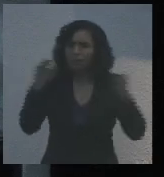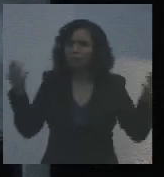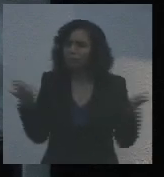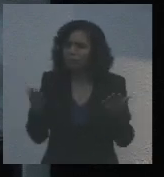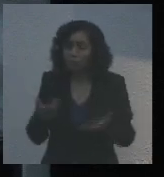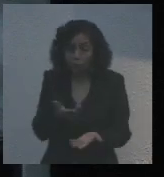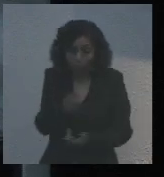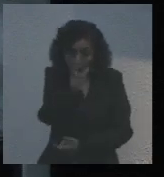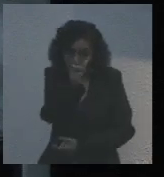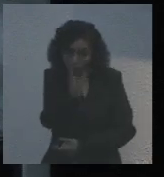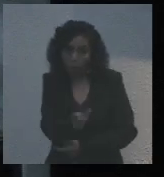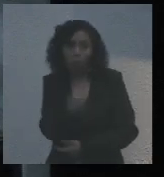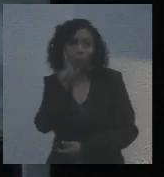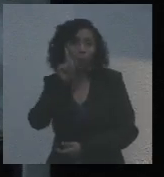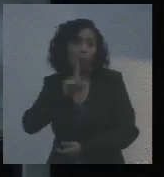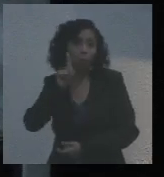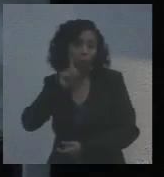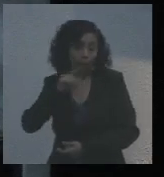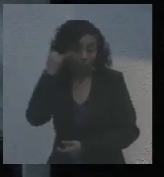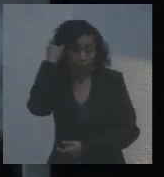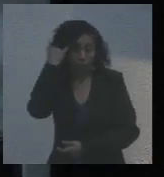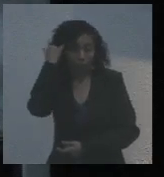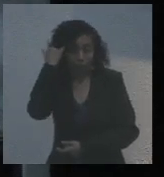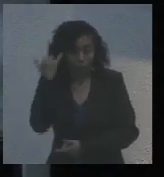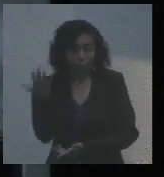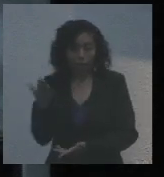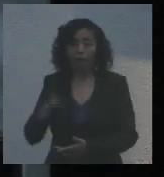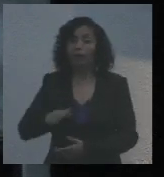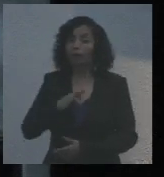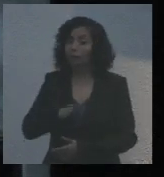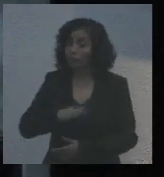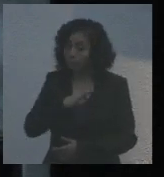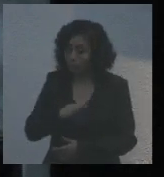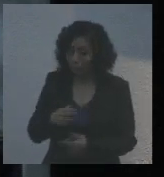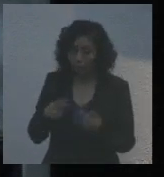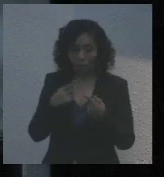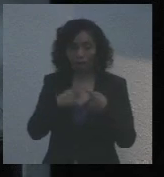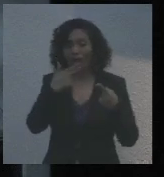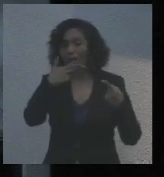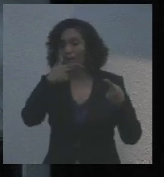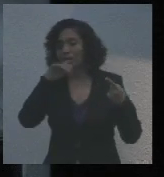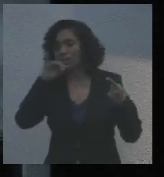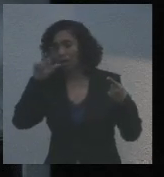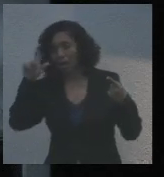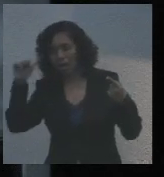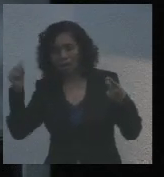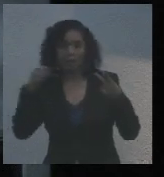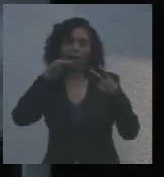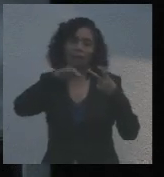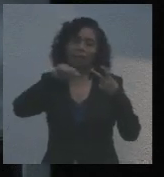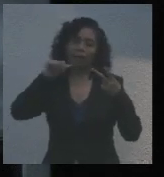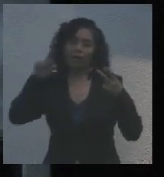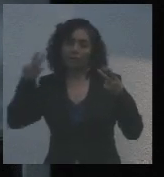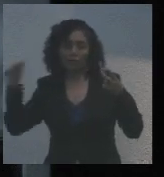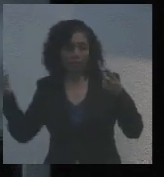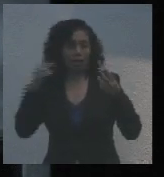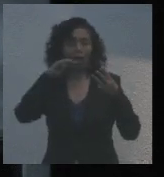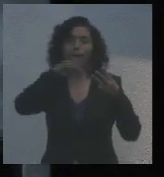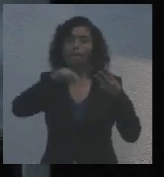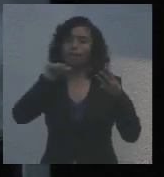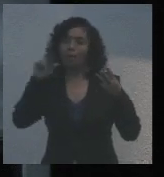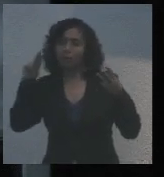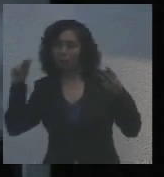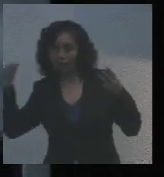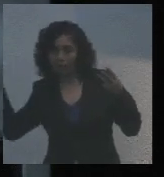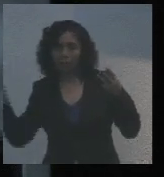mujer indígena y felicitar también a hilaria a María a Marbella a Diana